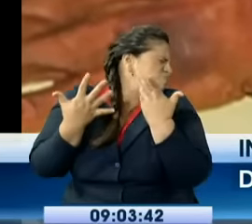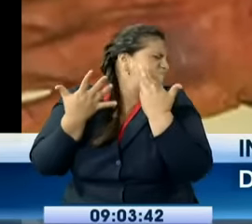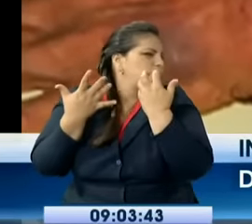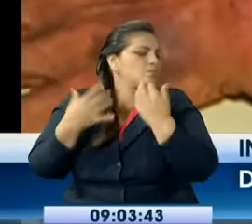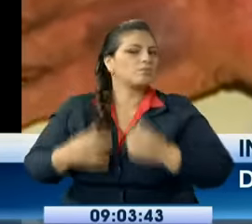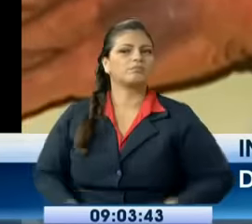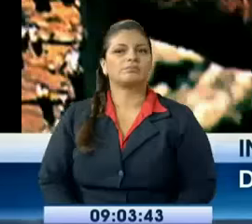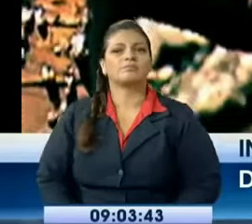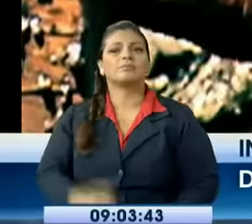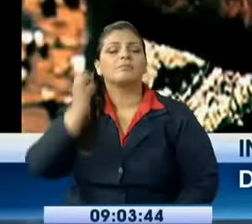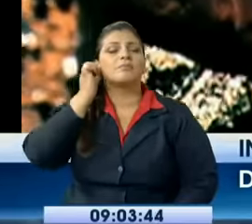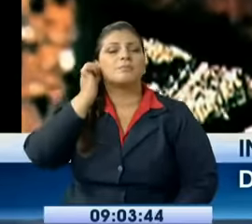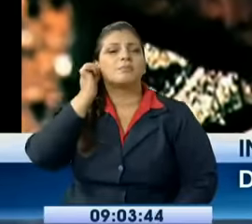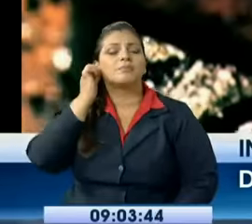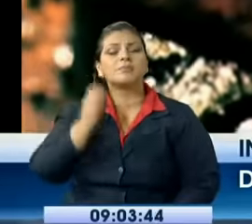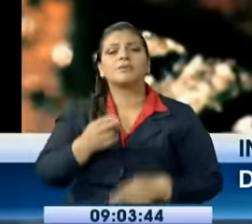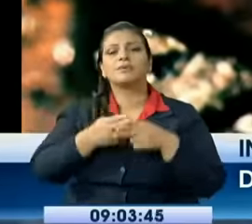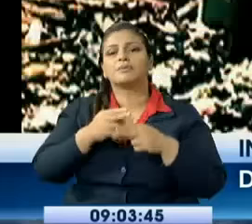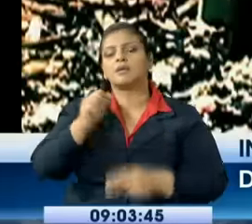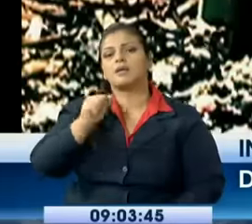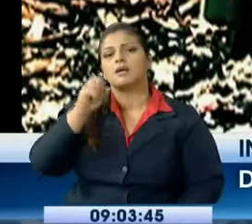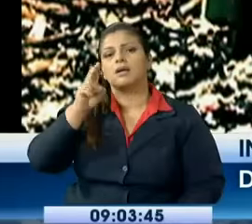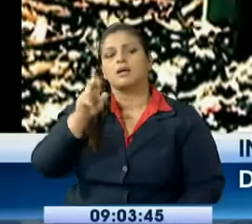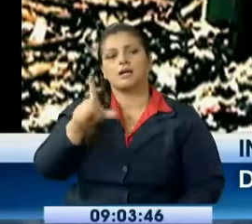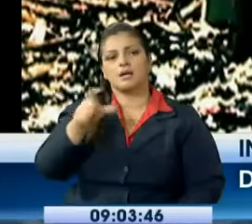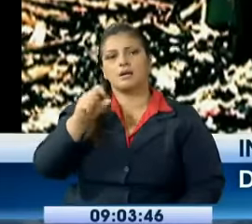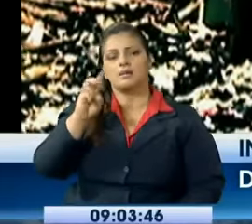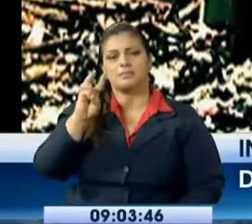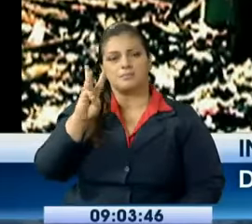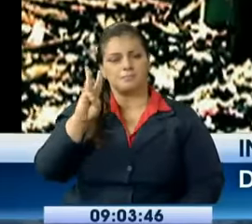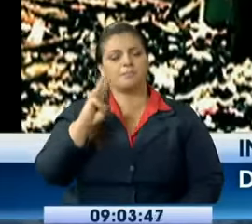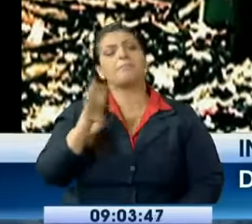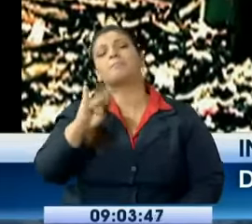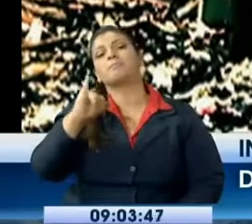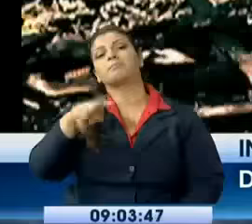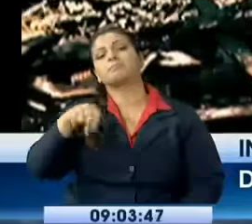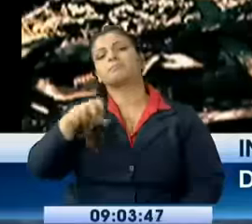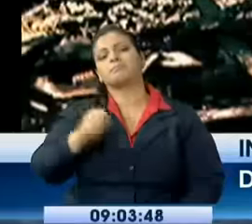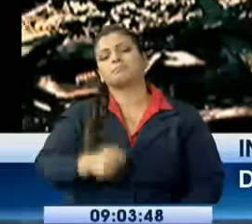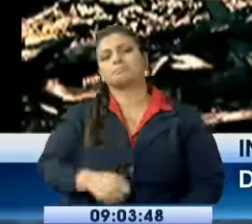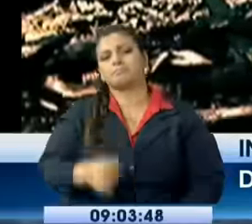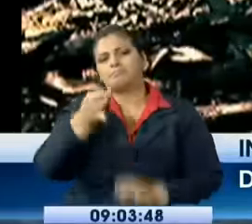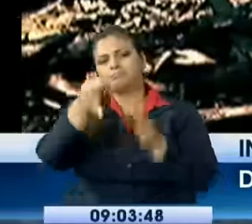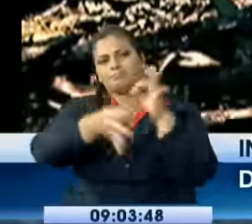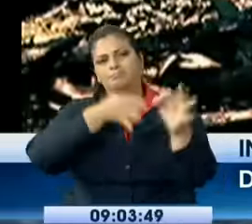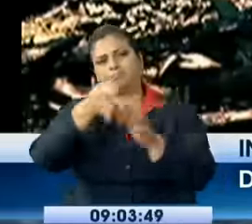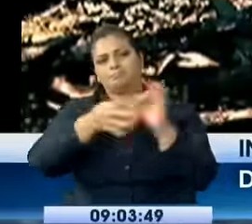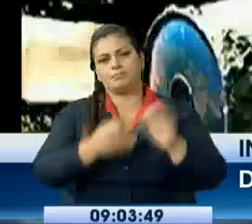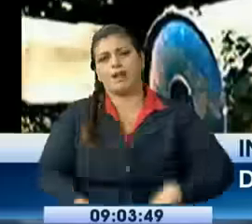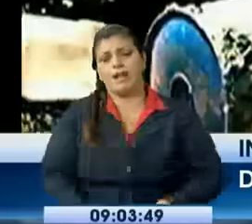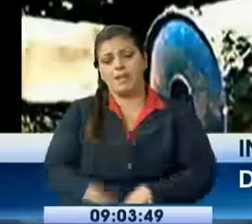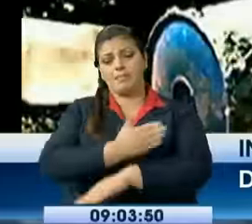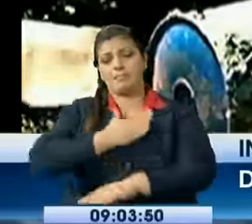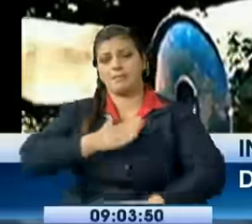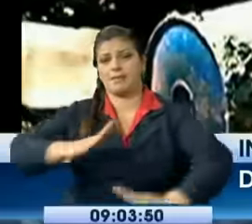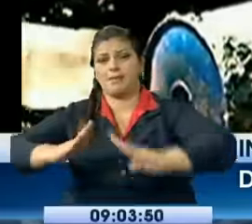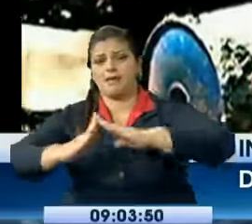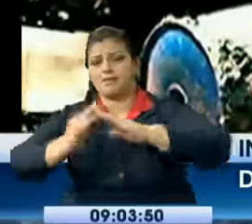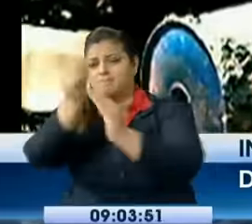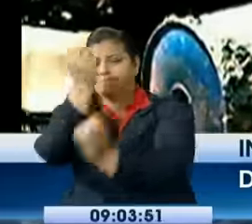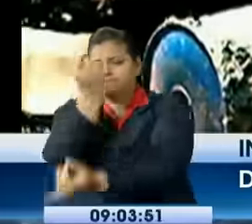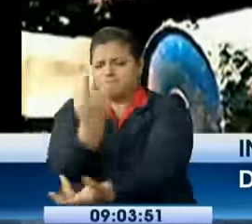cómo la sacaron de las lenguas de fuego que embistieron su casa de madera en Laurel, Cantón Daule, provincia